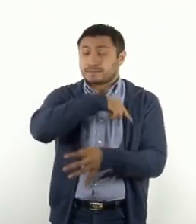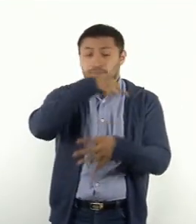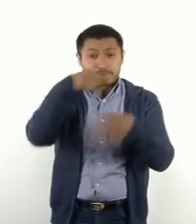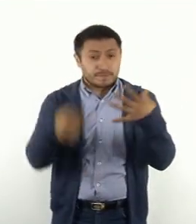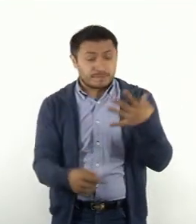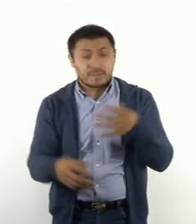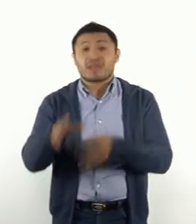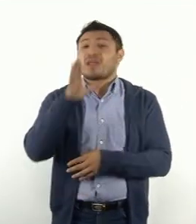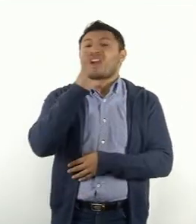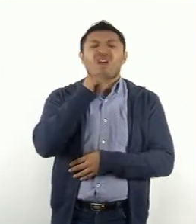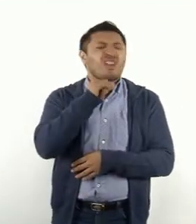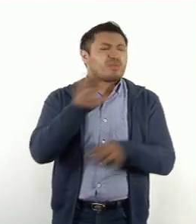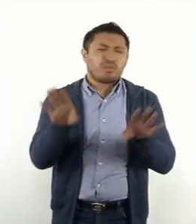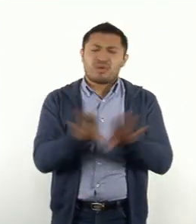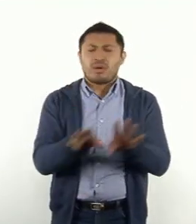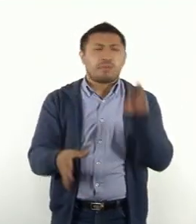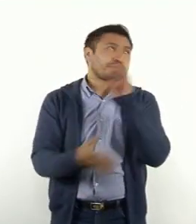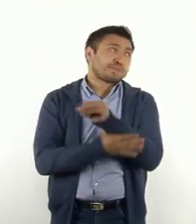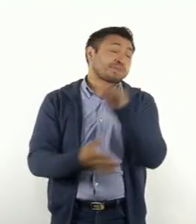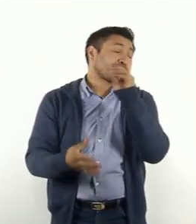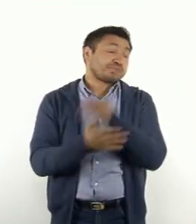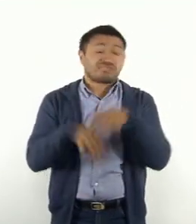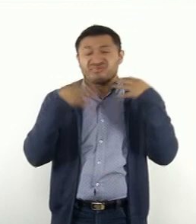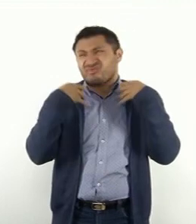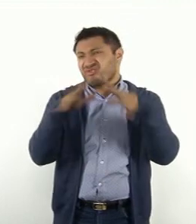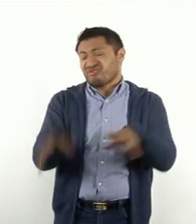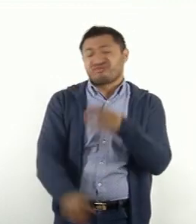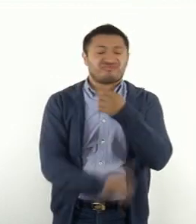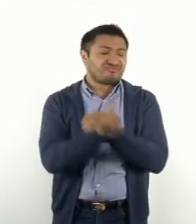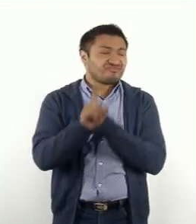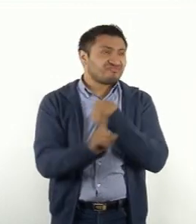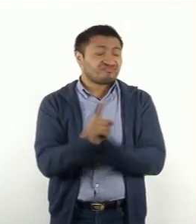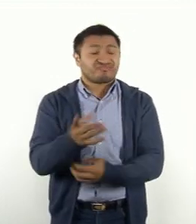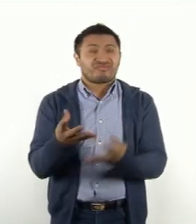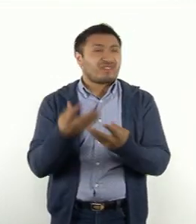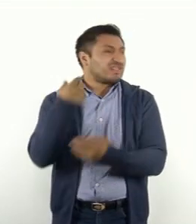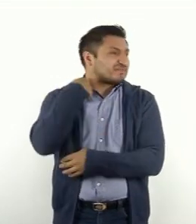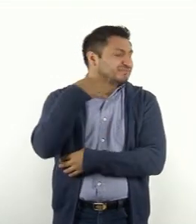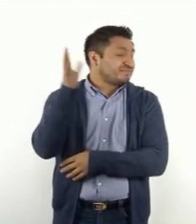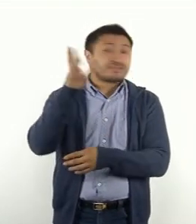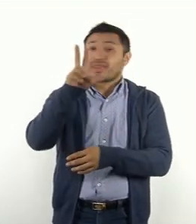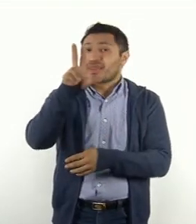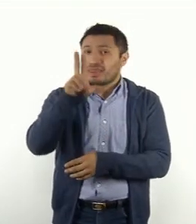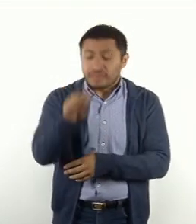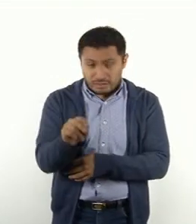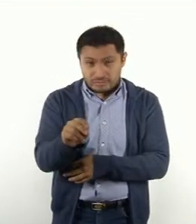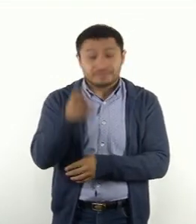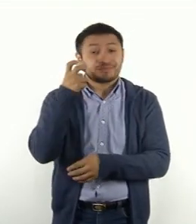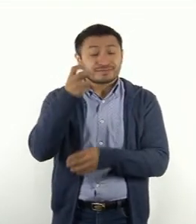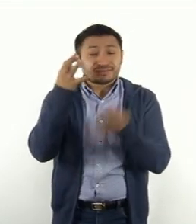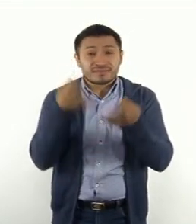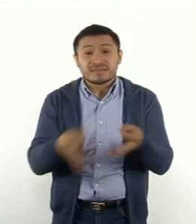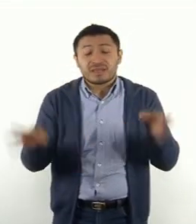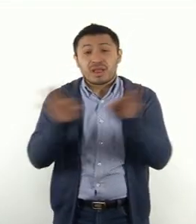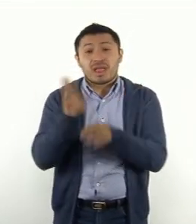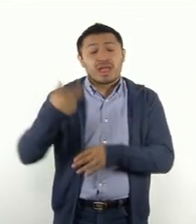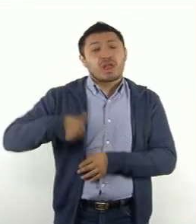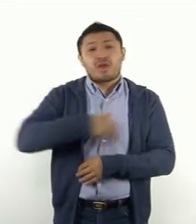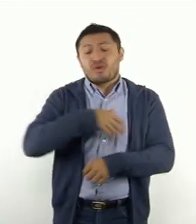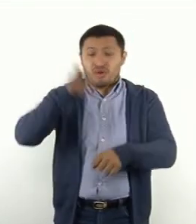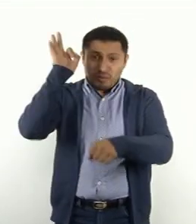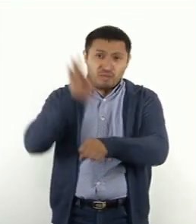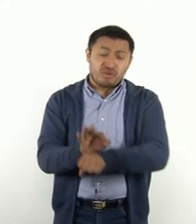ser apáticas o apáticos frente a los problemas que se atentan contra los derechos humanos y el bien